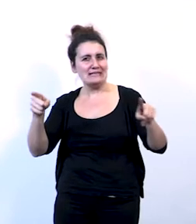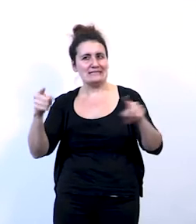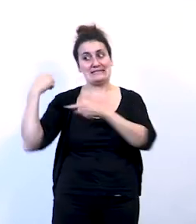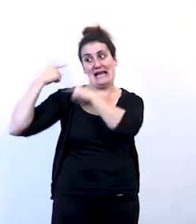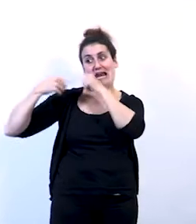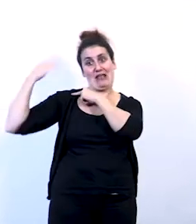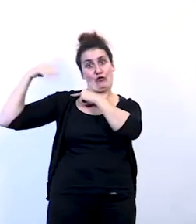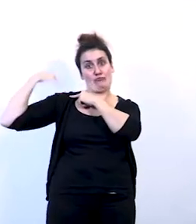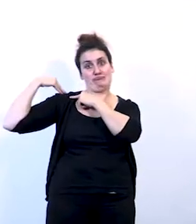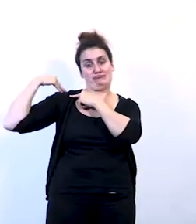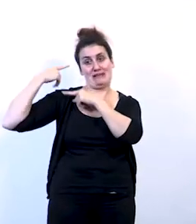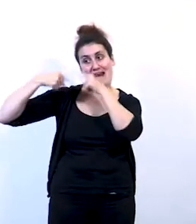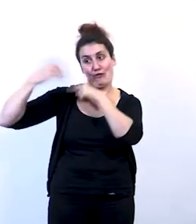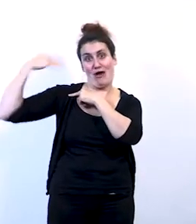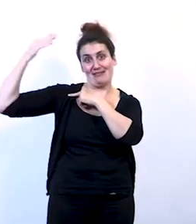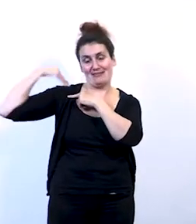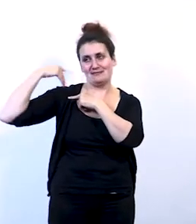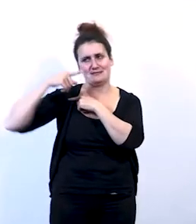antes tenían.